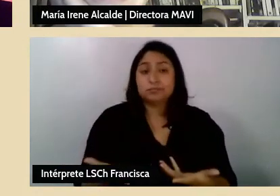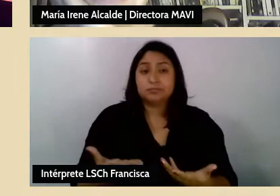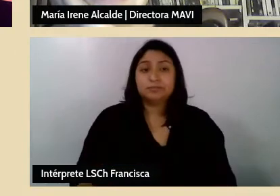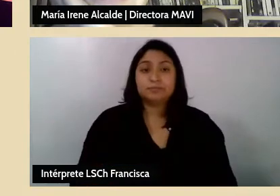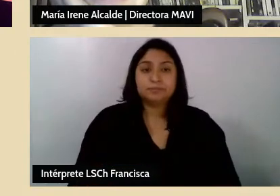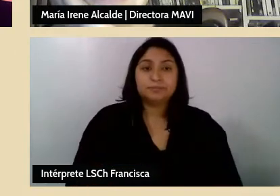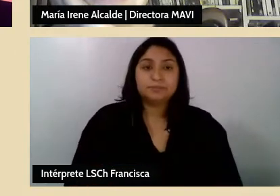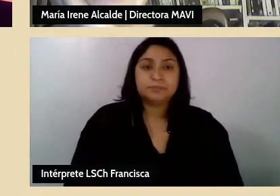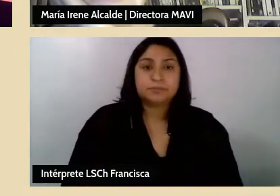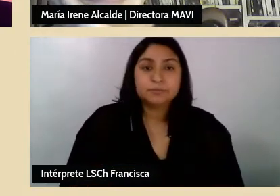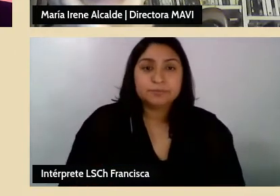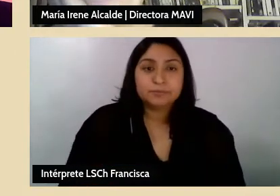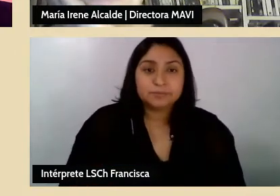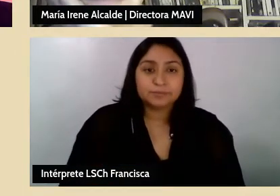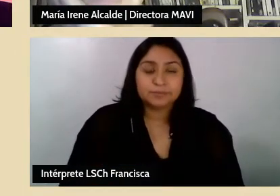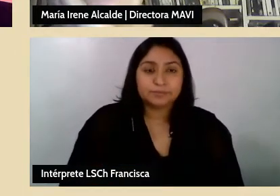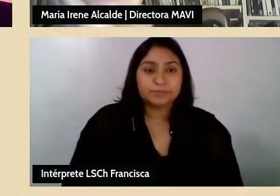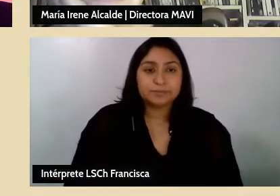Hola, ¿me escuchan bien?